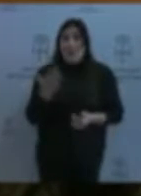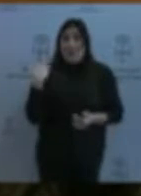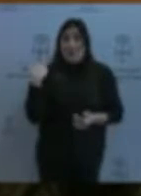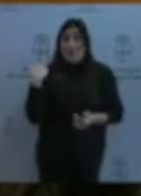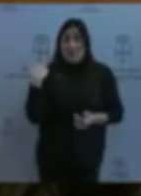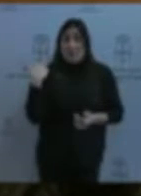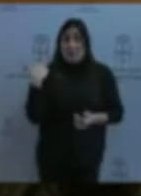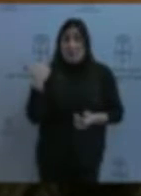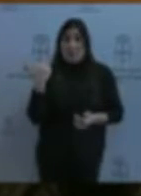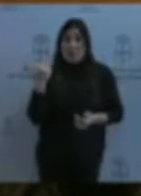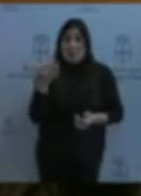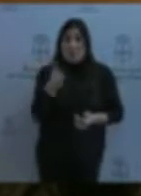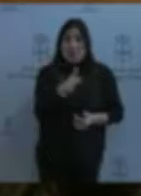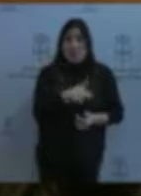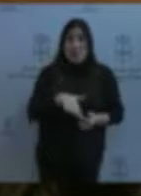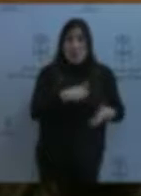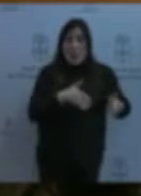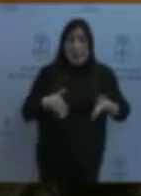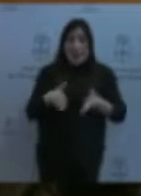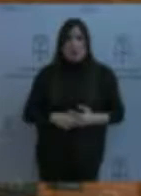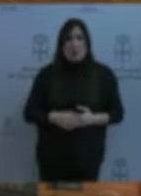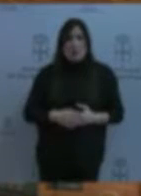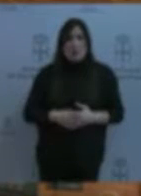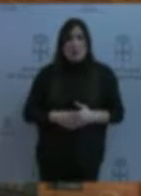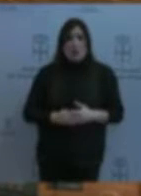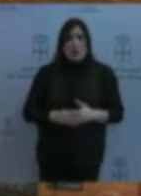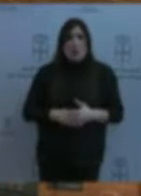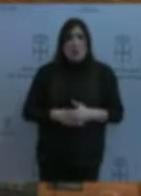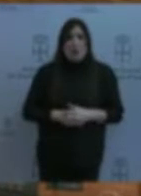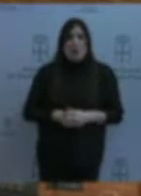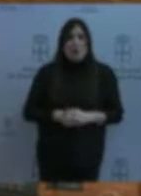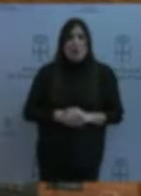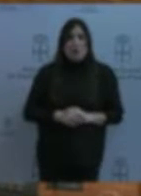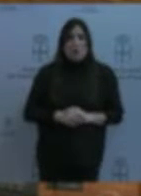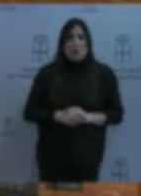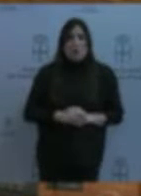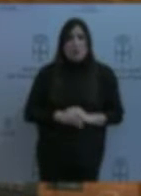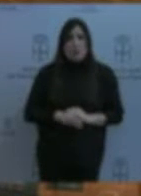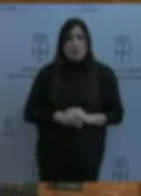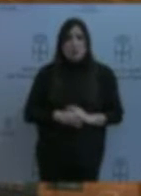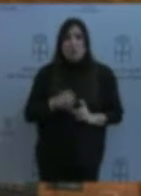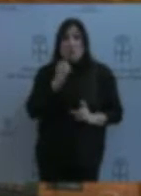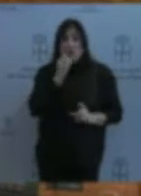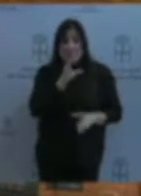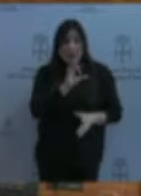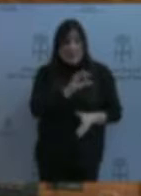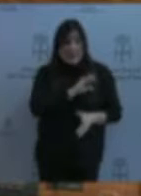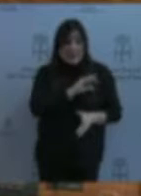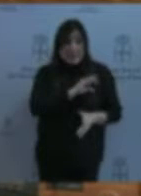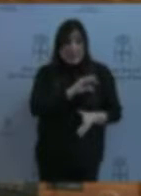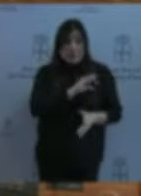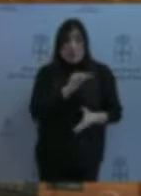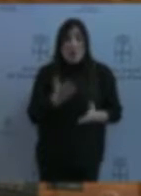Navia y, entiéndase, recientes por octubre del pasado año? Bien, señoría, la valoración es